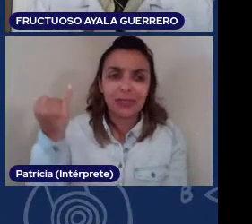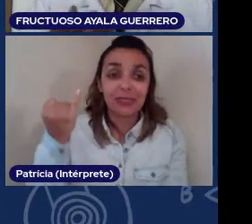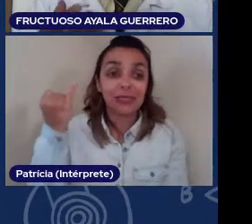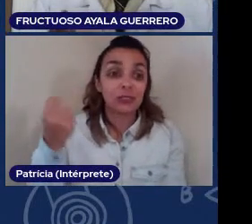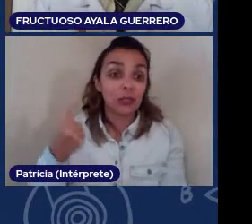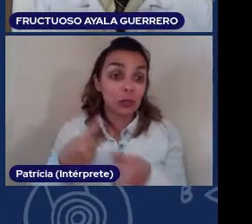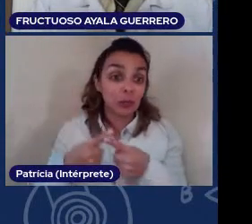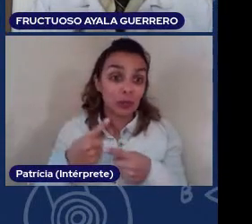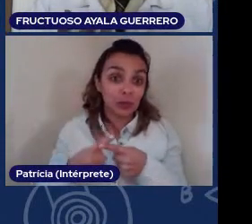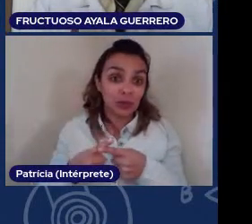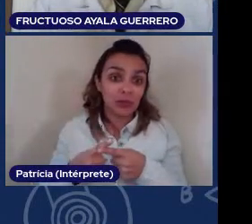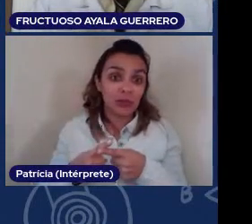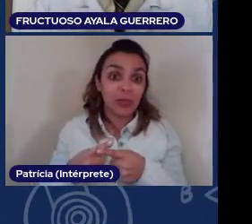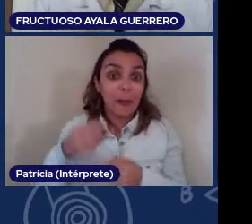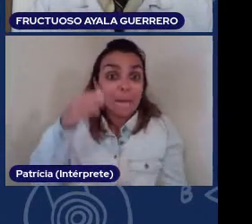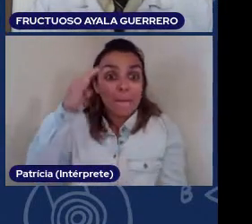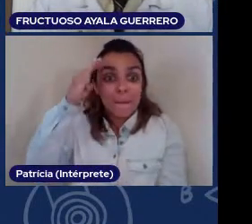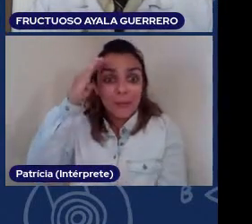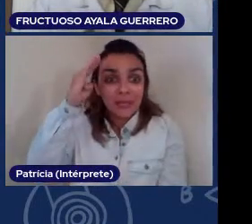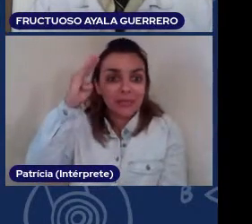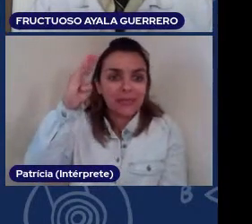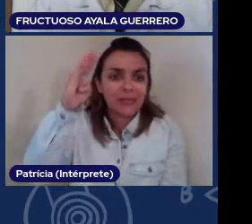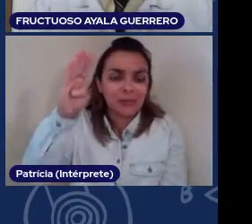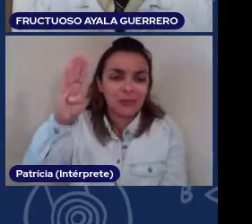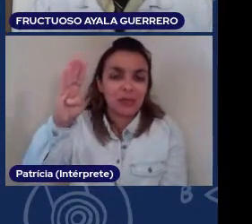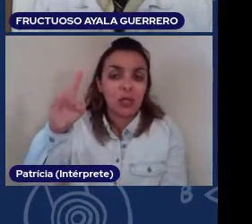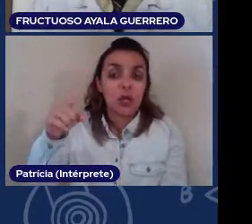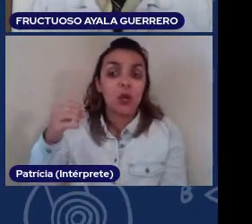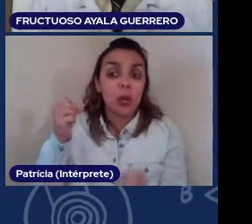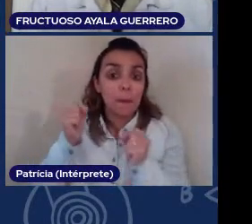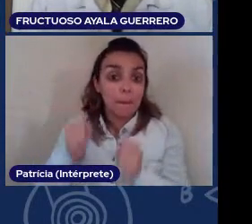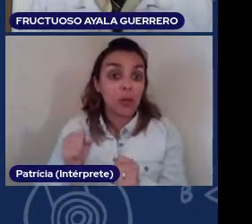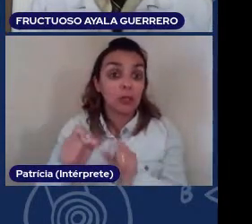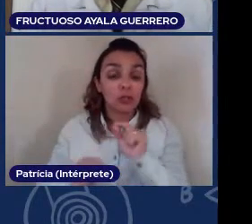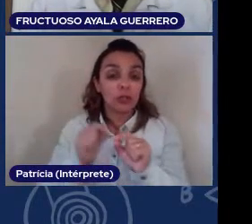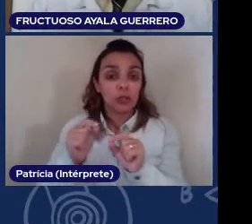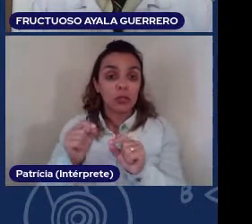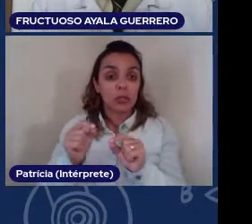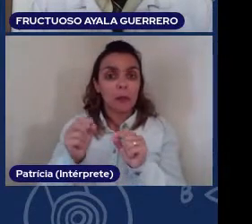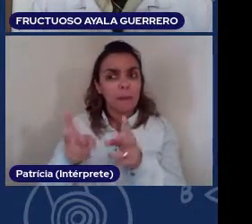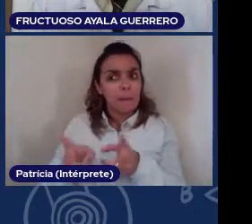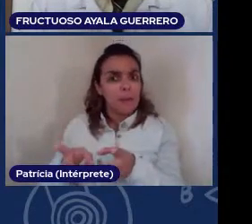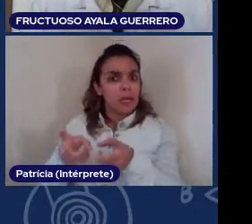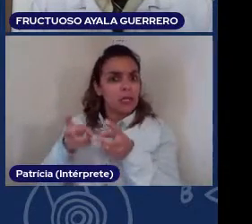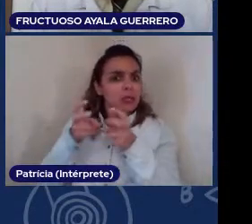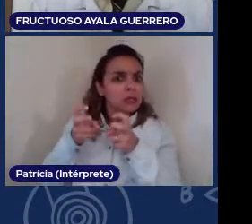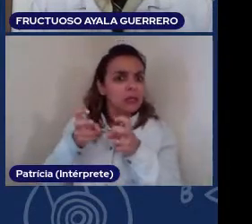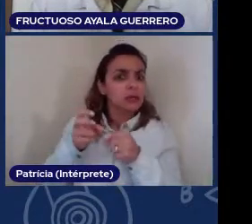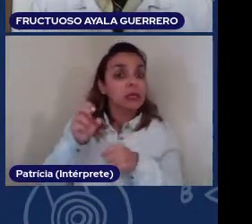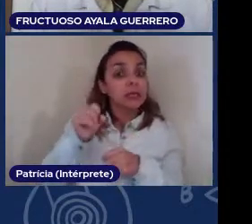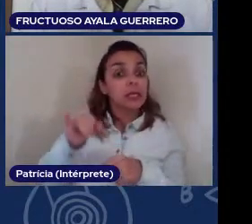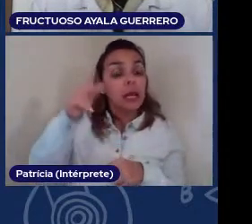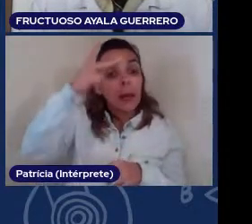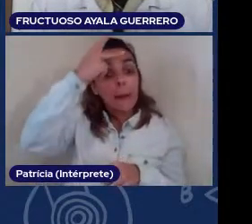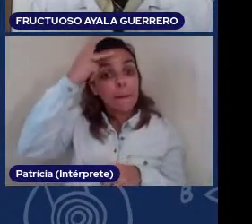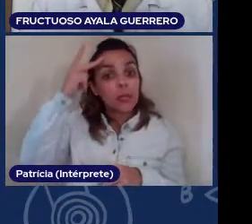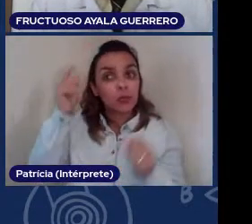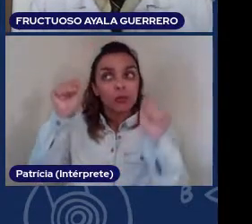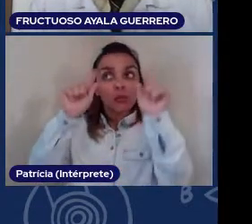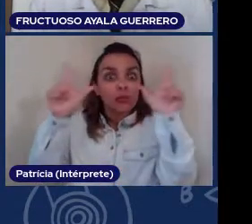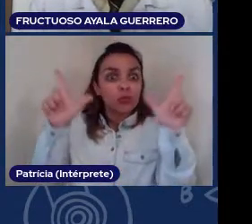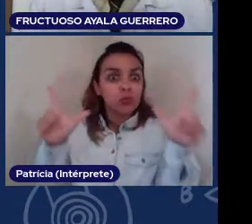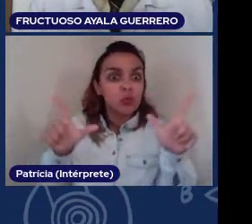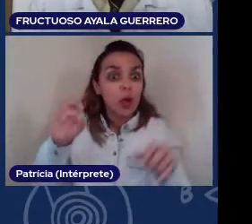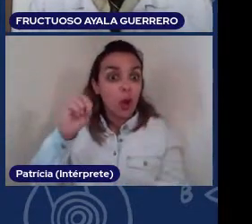herramienta principal que nos permite identificar si la persona está despierta o si